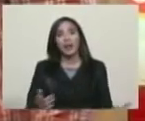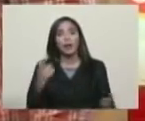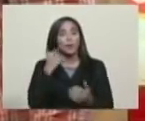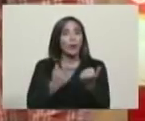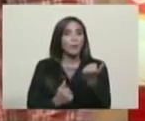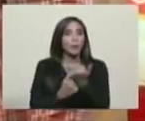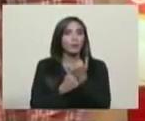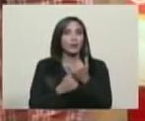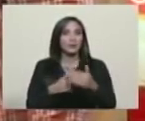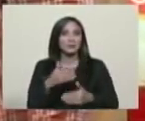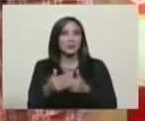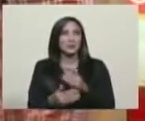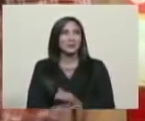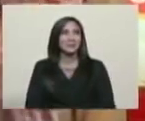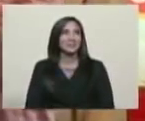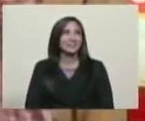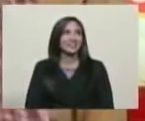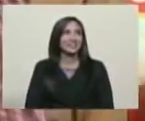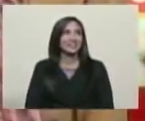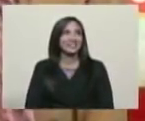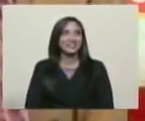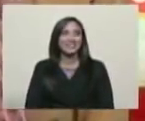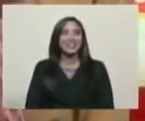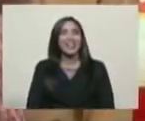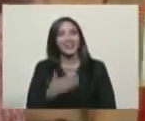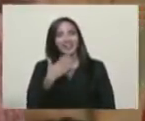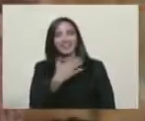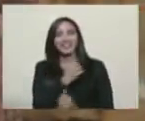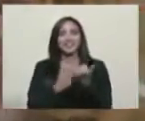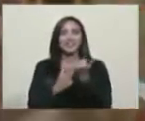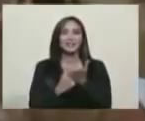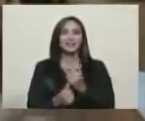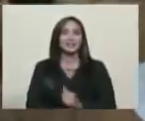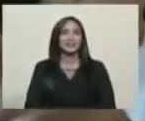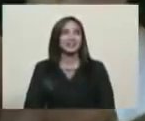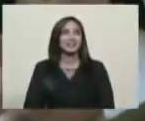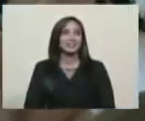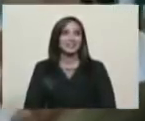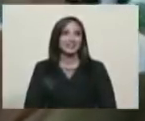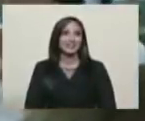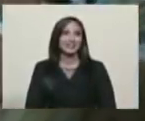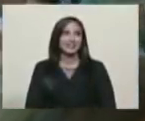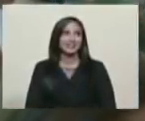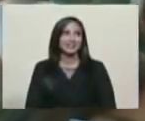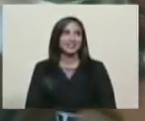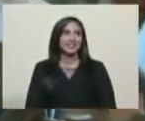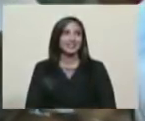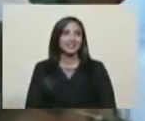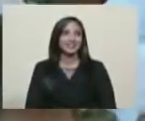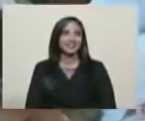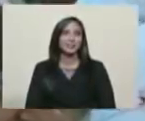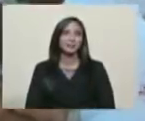algo a la economía de nuestro país. Gracias. Y Bella Cubero, de Río Carichapo.